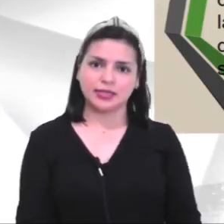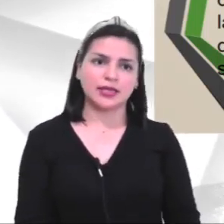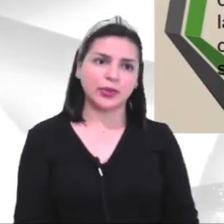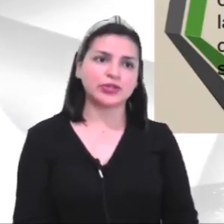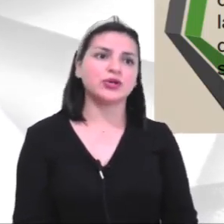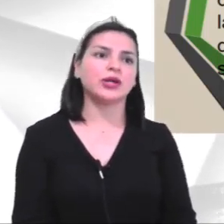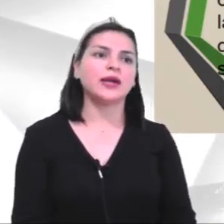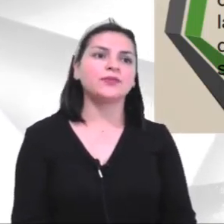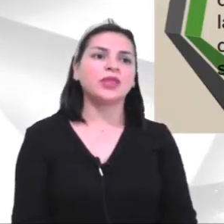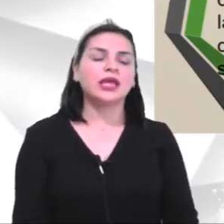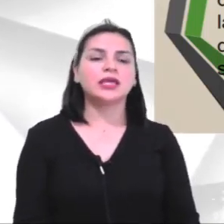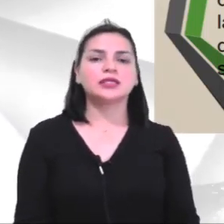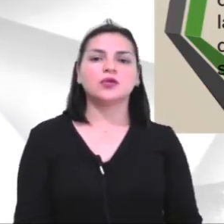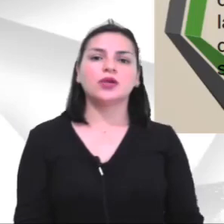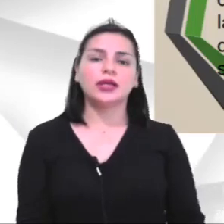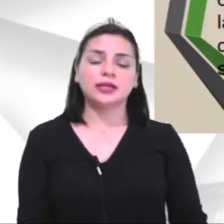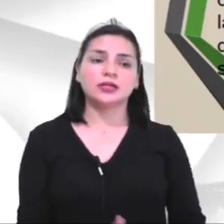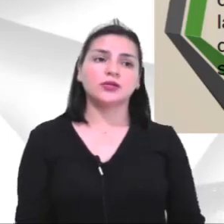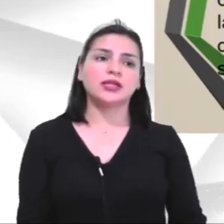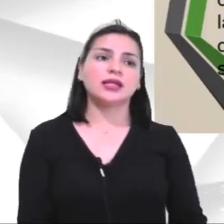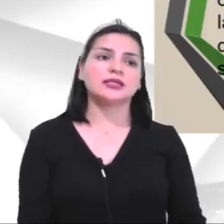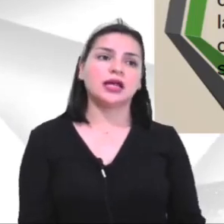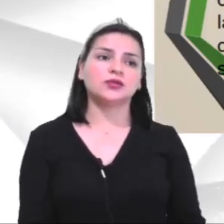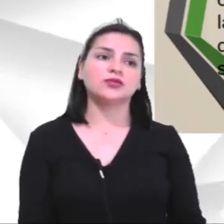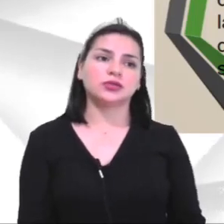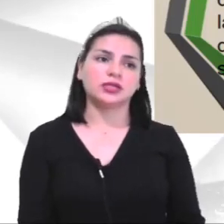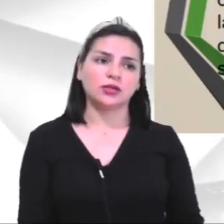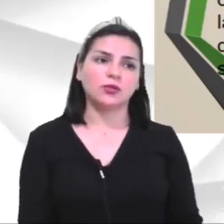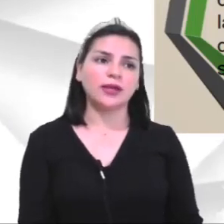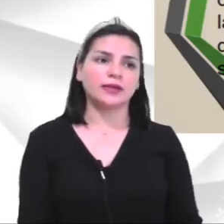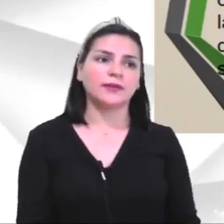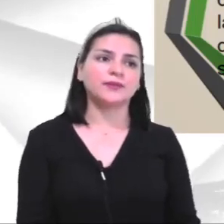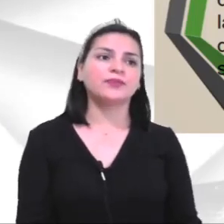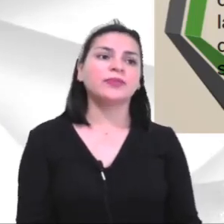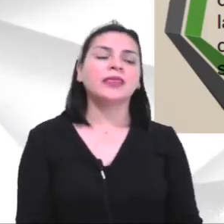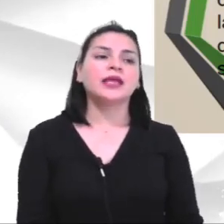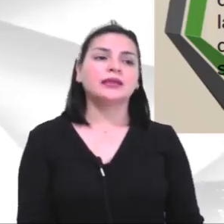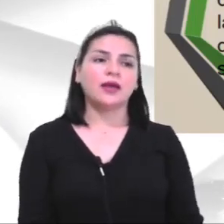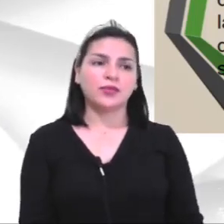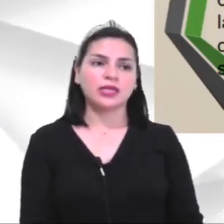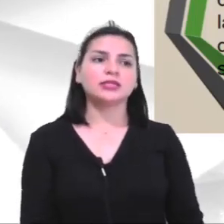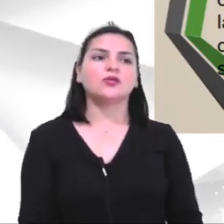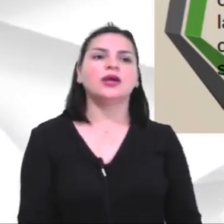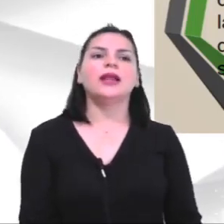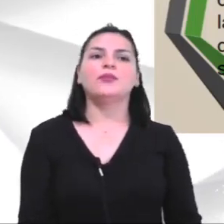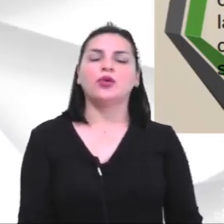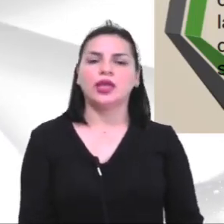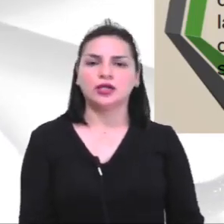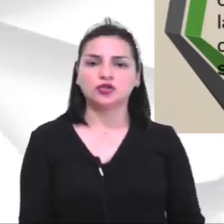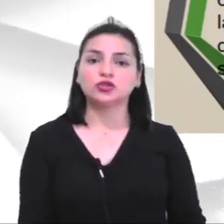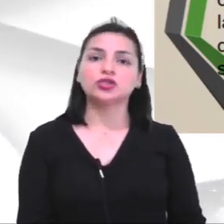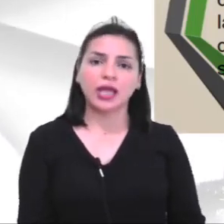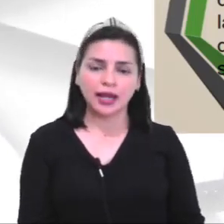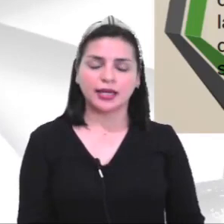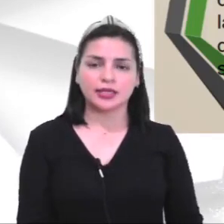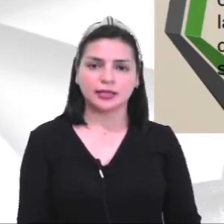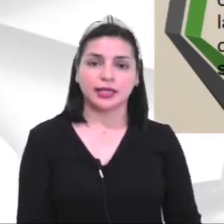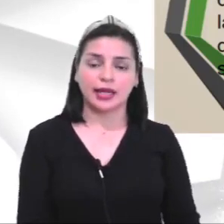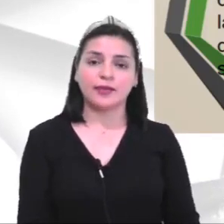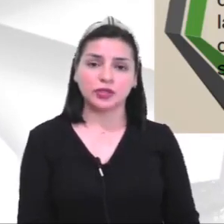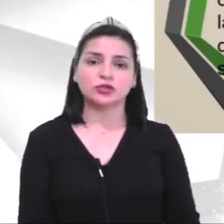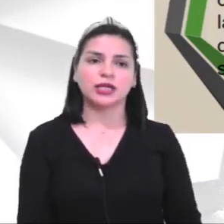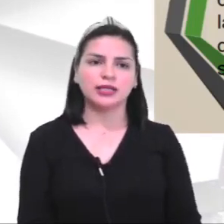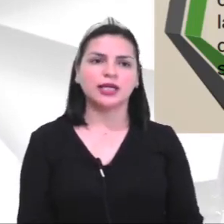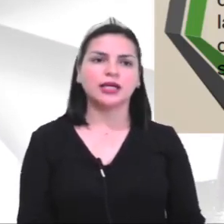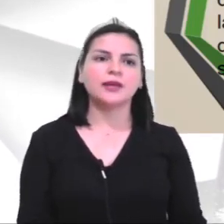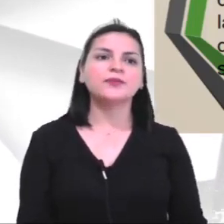que tiene esa persona y según en el estatus donde se encuentra. También según el poder social que